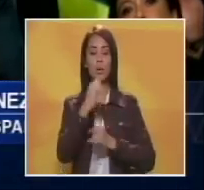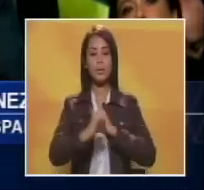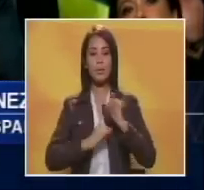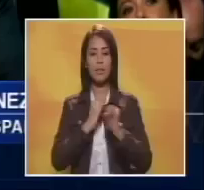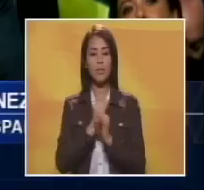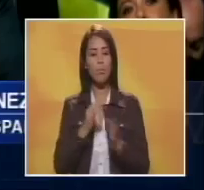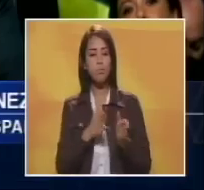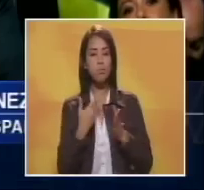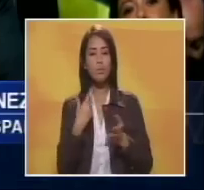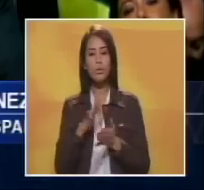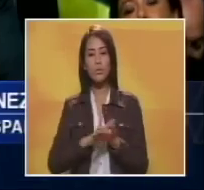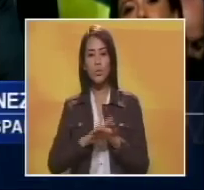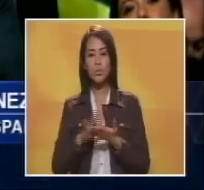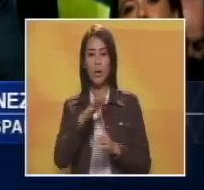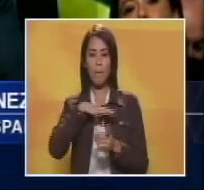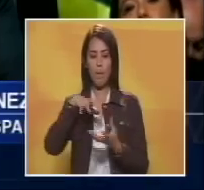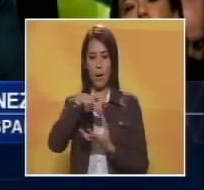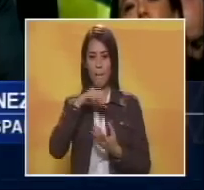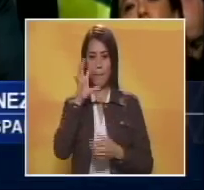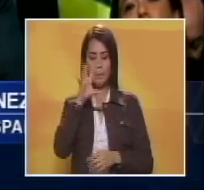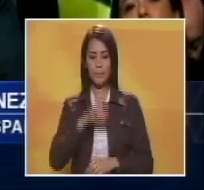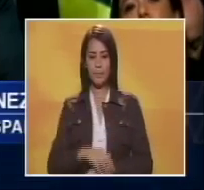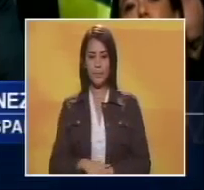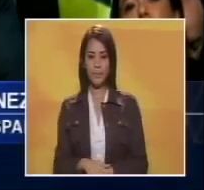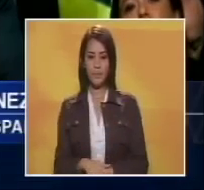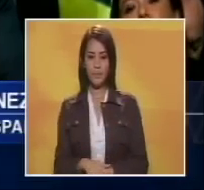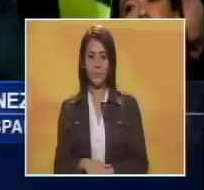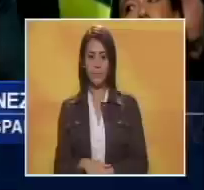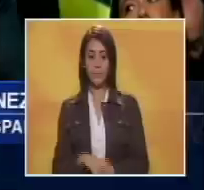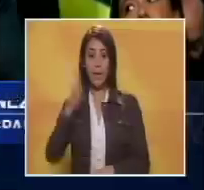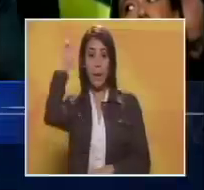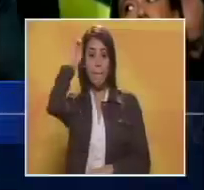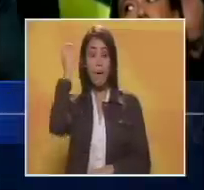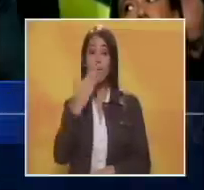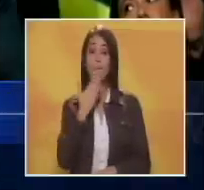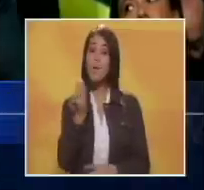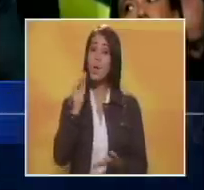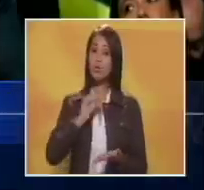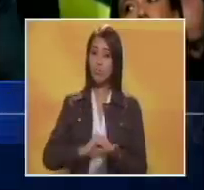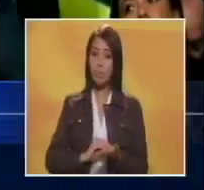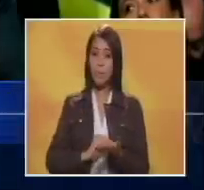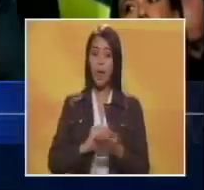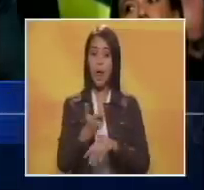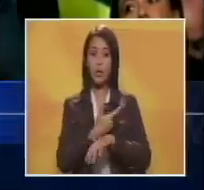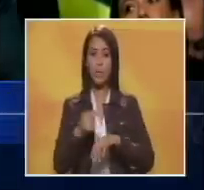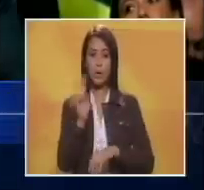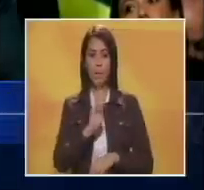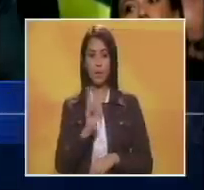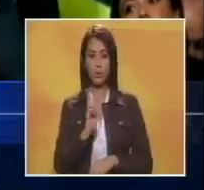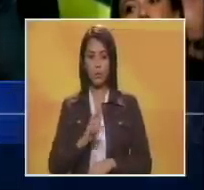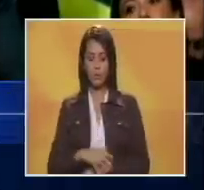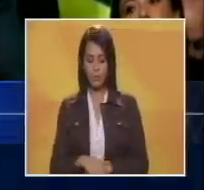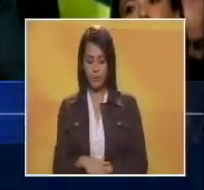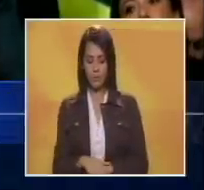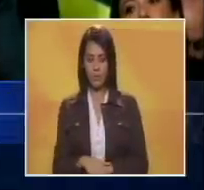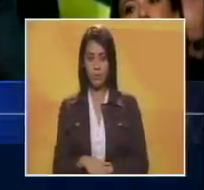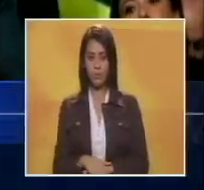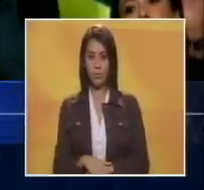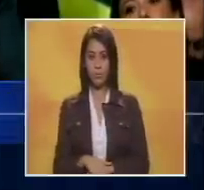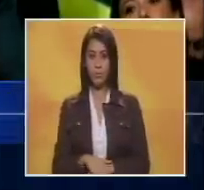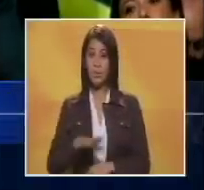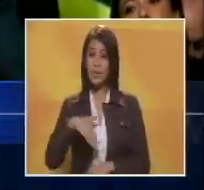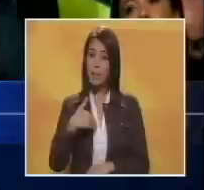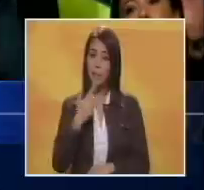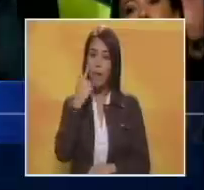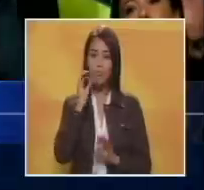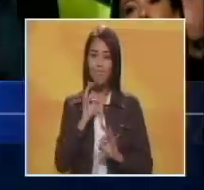vía para solventar los problemas de la nación. El Perú exhorta nuevamente al gobierno venezolano a que